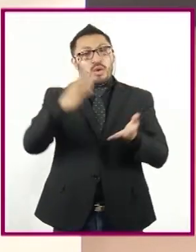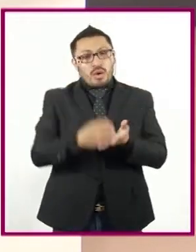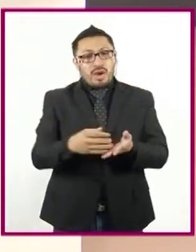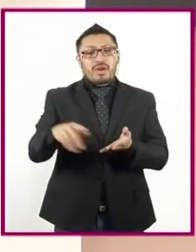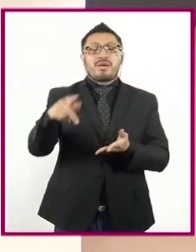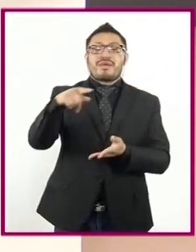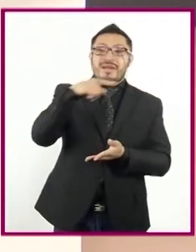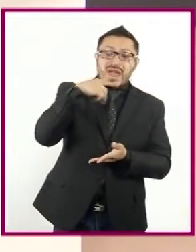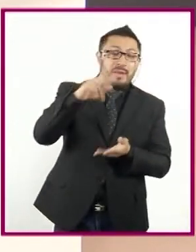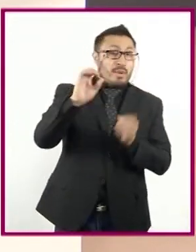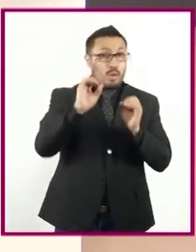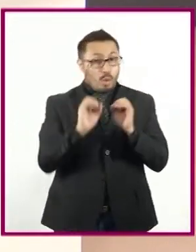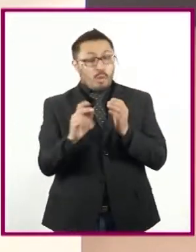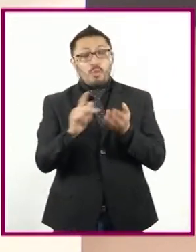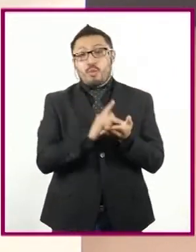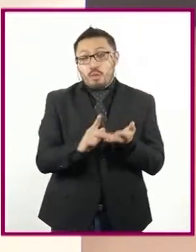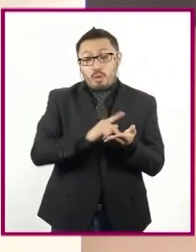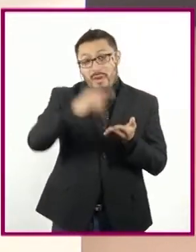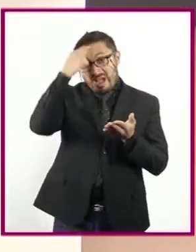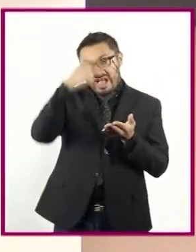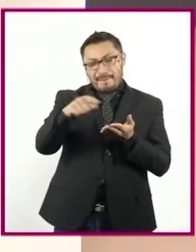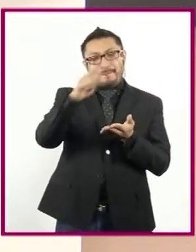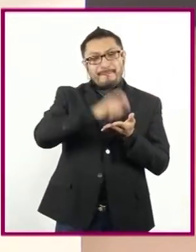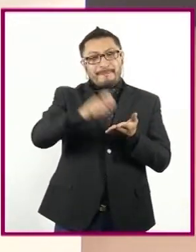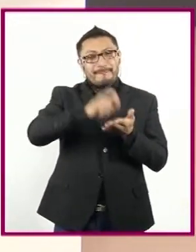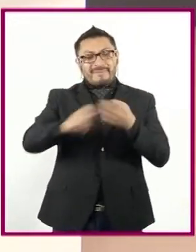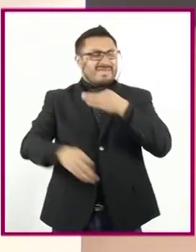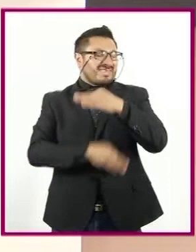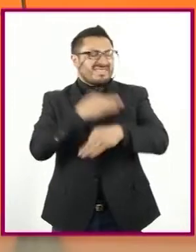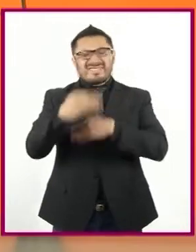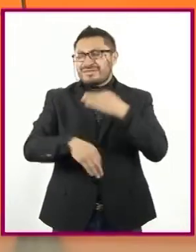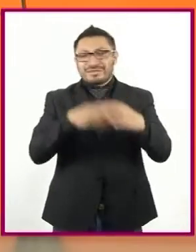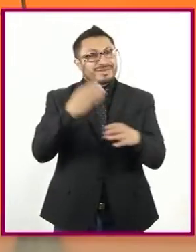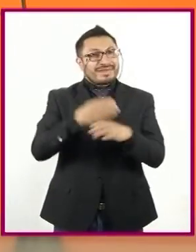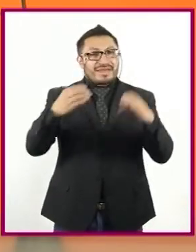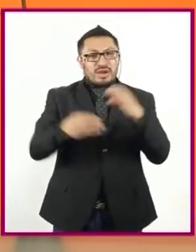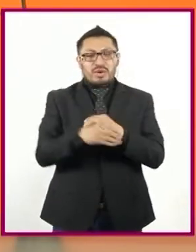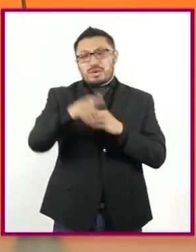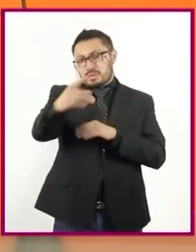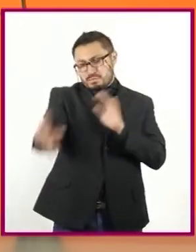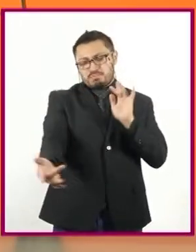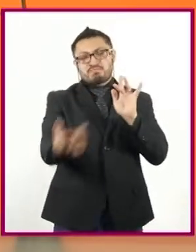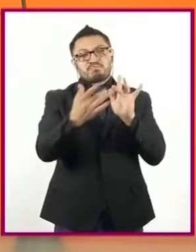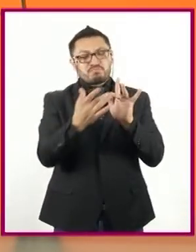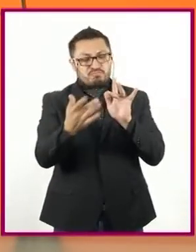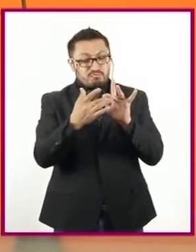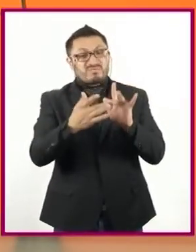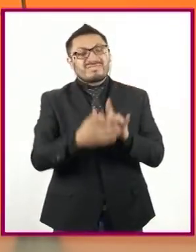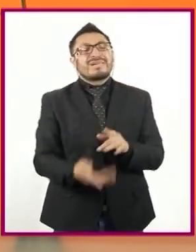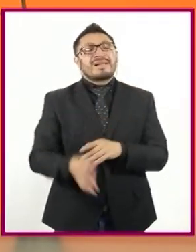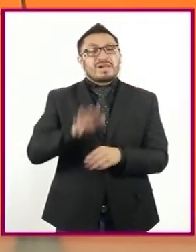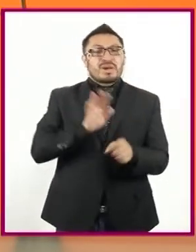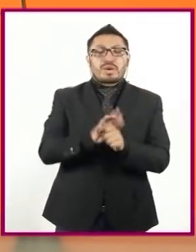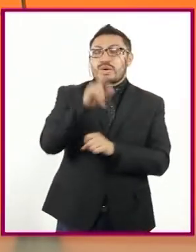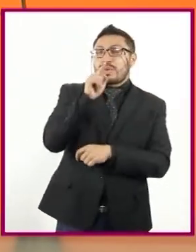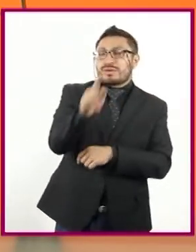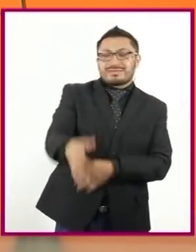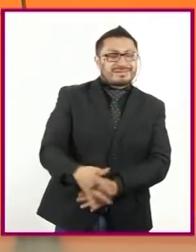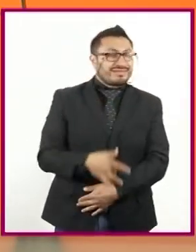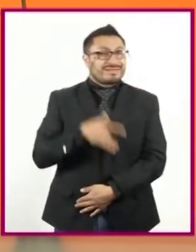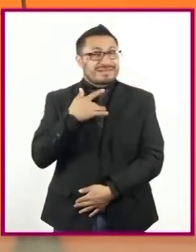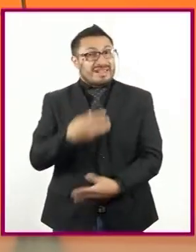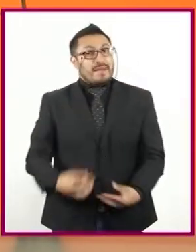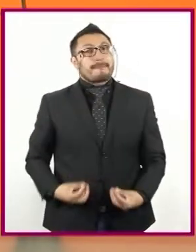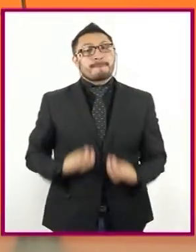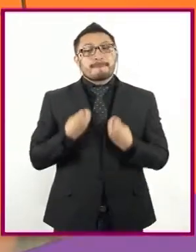o bolígrafo para hacer anotaciones de todo aquello que pueda conectar con lo que están sintiendo y